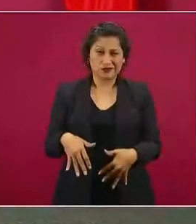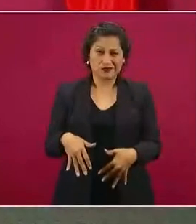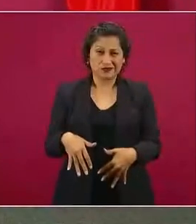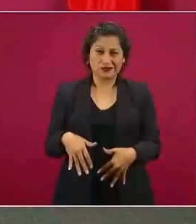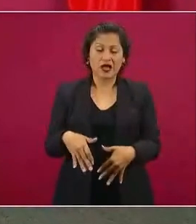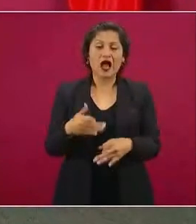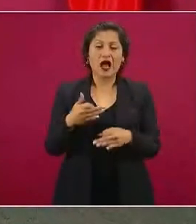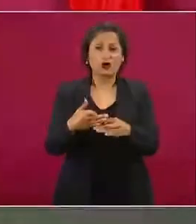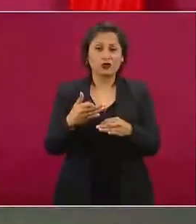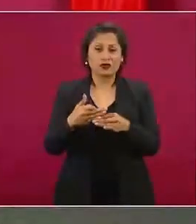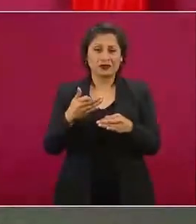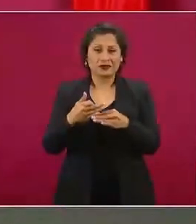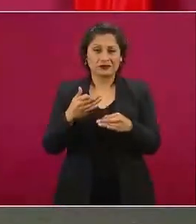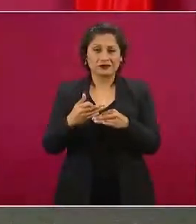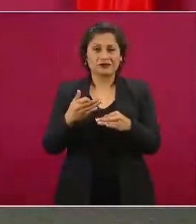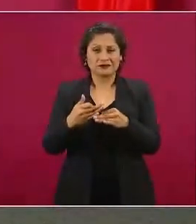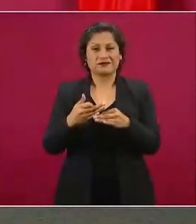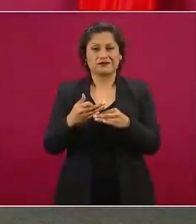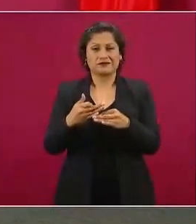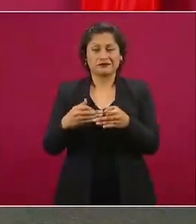golpeteo